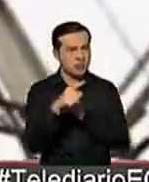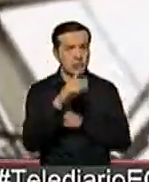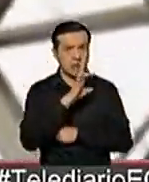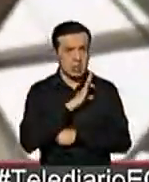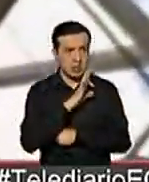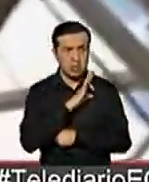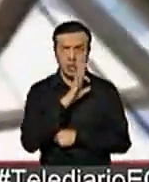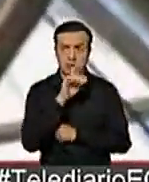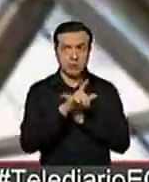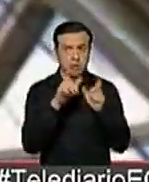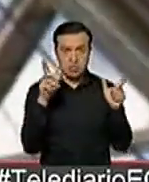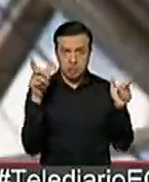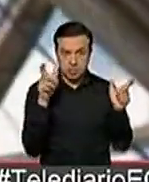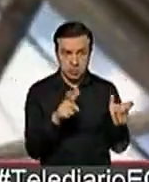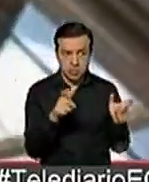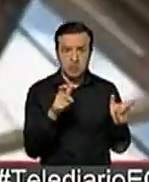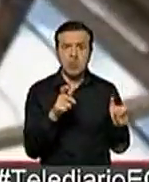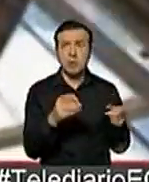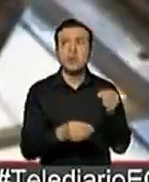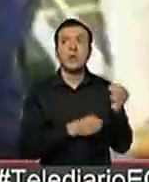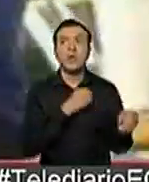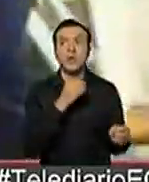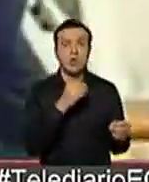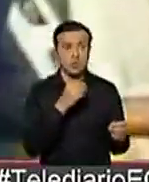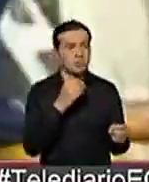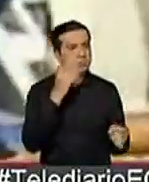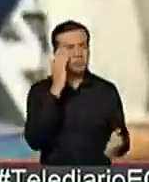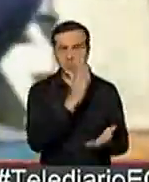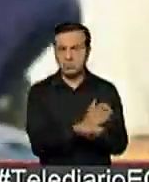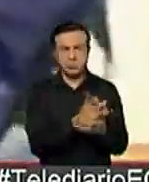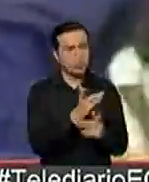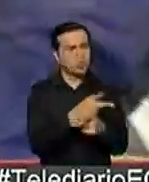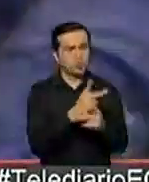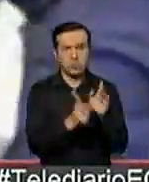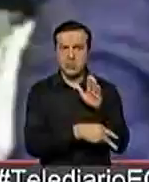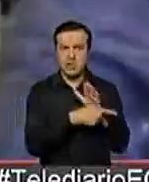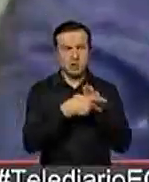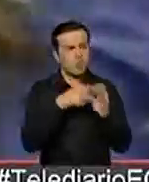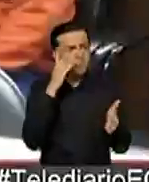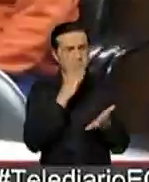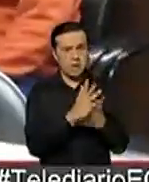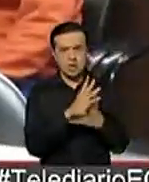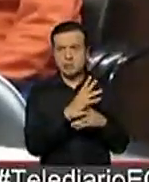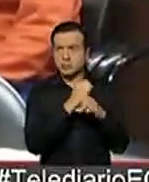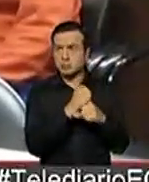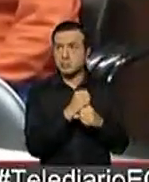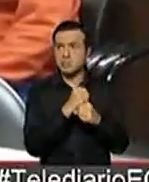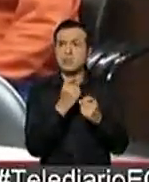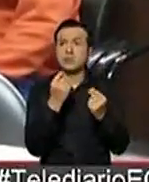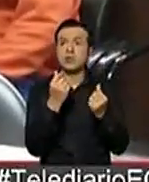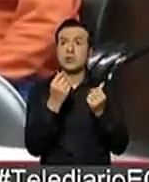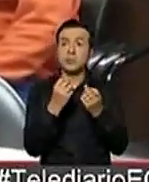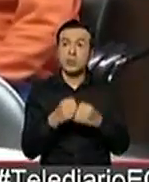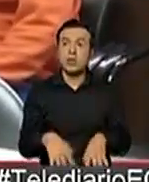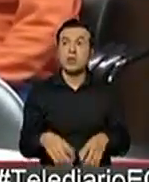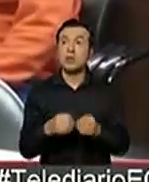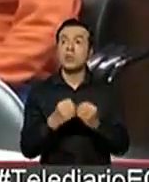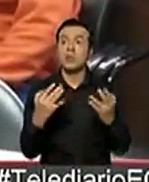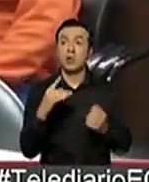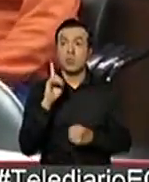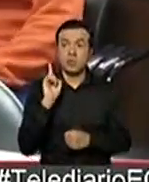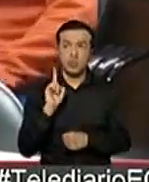técnicos del sistema de oleoducto transecuatoriano SOTE a suspender las operaciones de bombeo de crudo, lo que generó pérdidas al Estado de